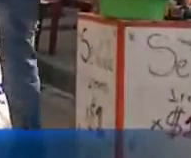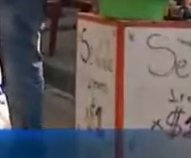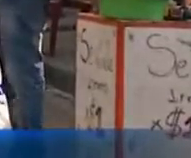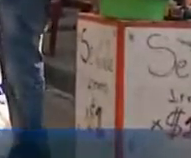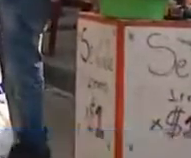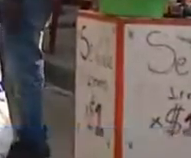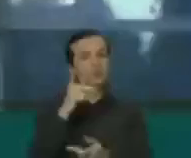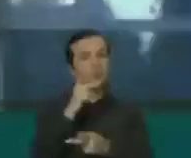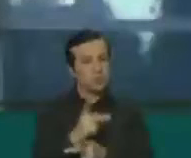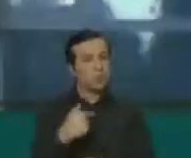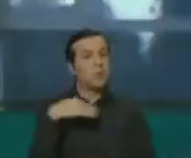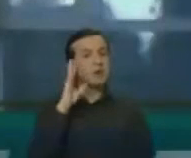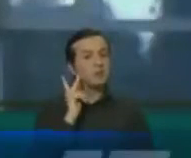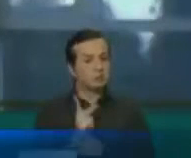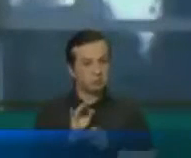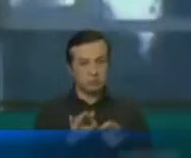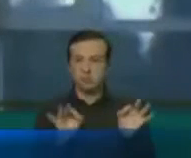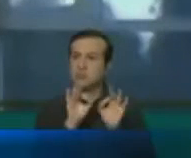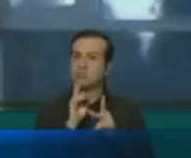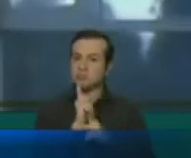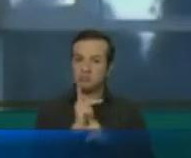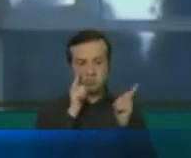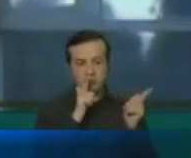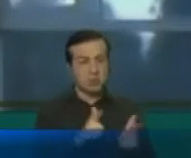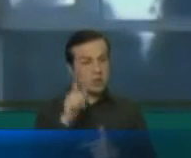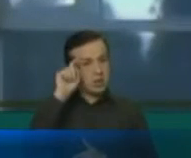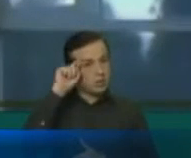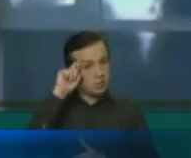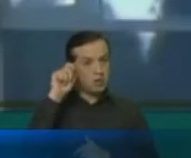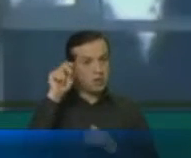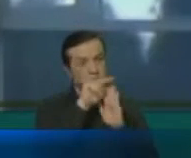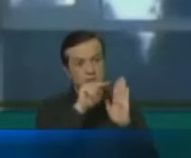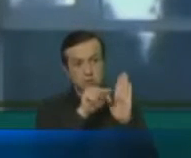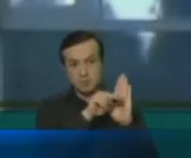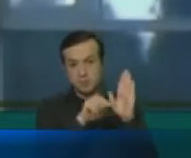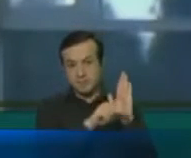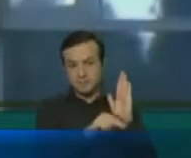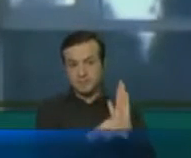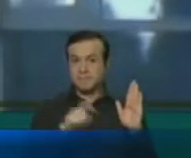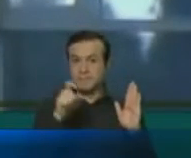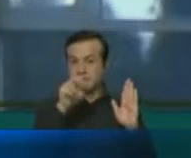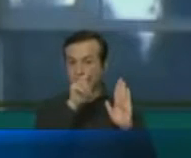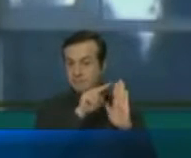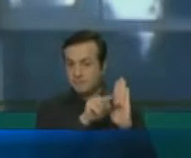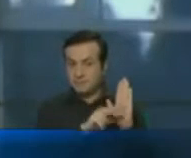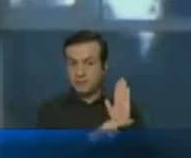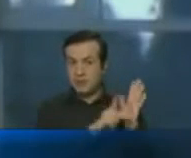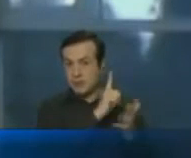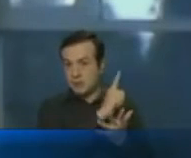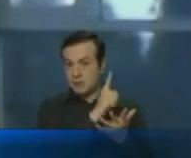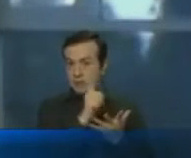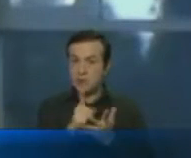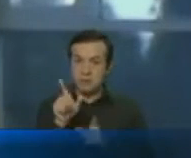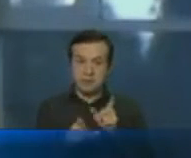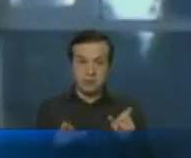guardia. Debemos ser más precavidos y más cuidadosos que nunca. Recordar cuáles son las medidas que debemos llevar adelante cada